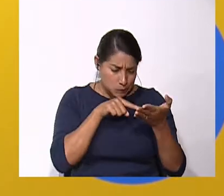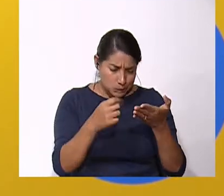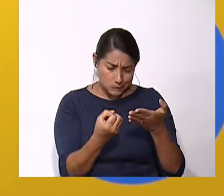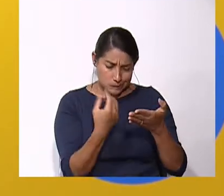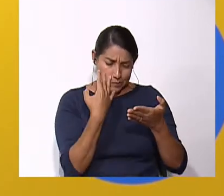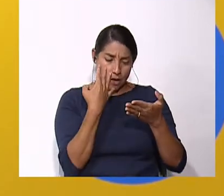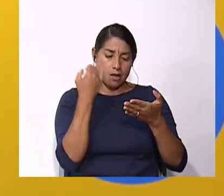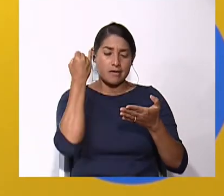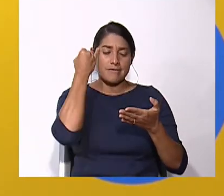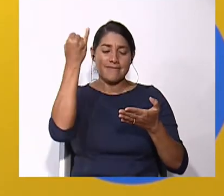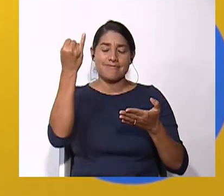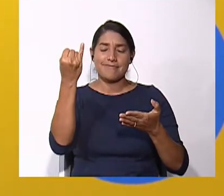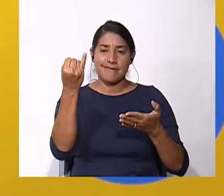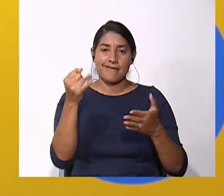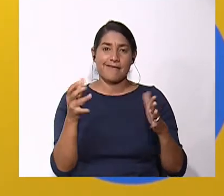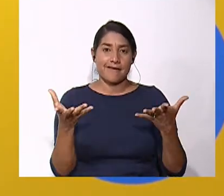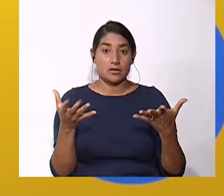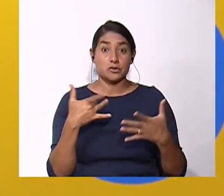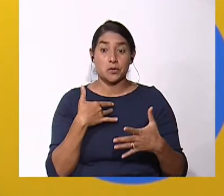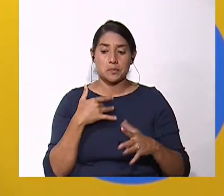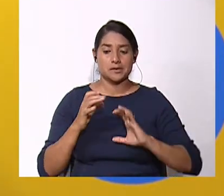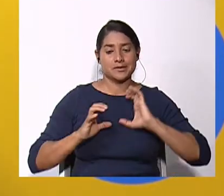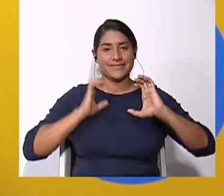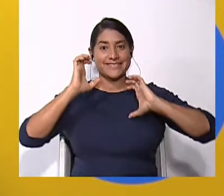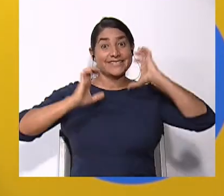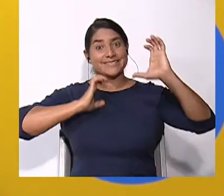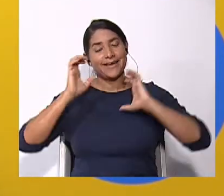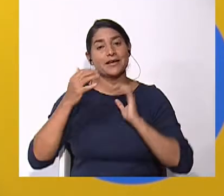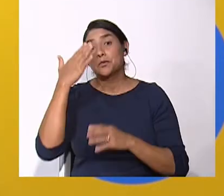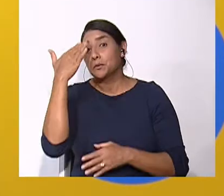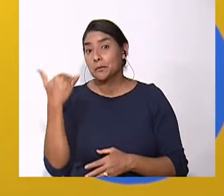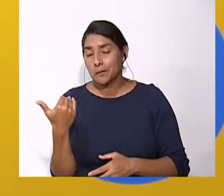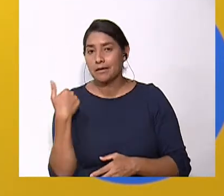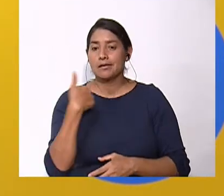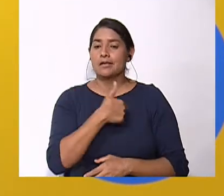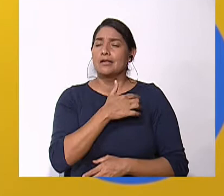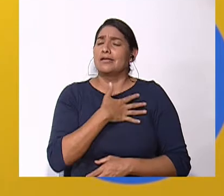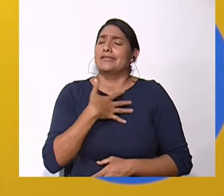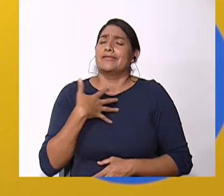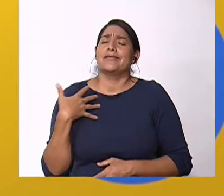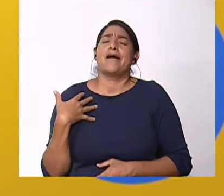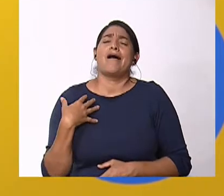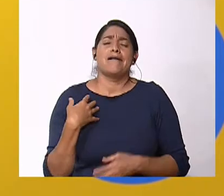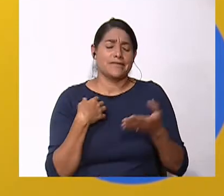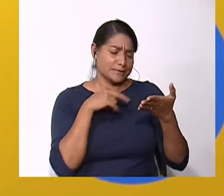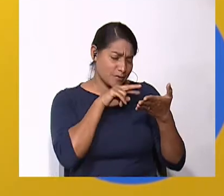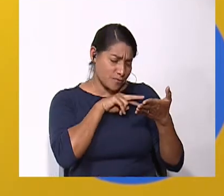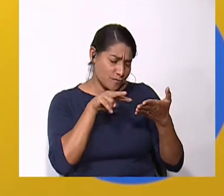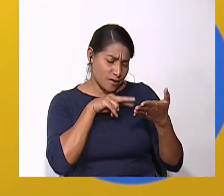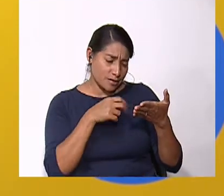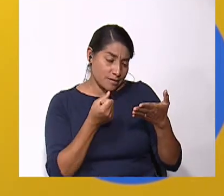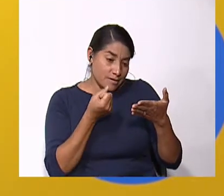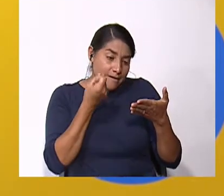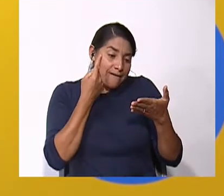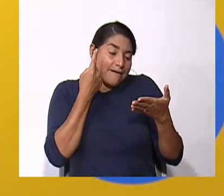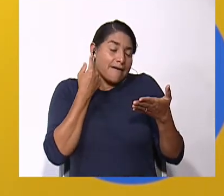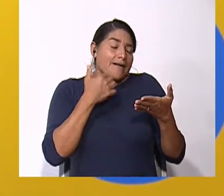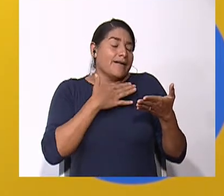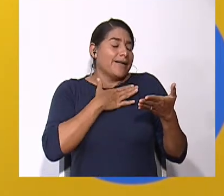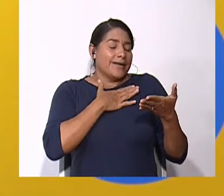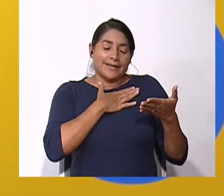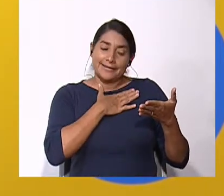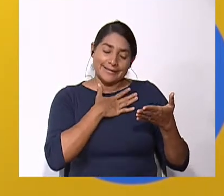transmiten. Yo estoy muy emocionada porque a mí me encanta leer. Para mí la lectura es